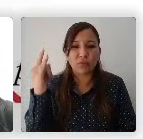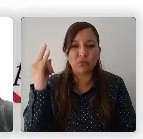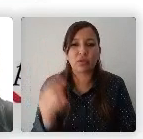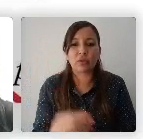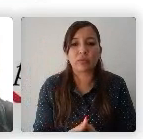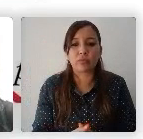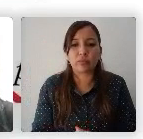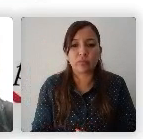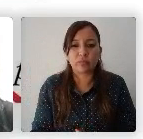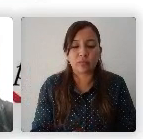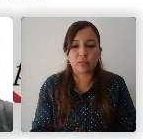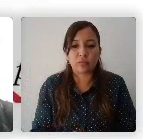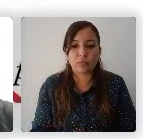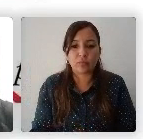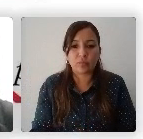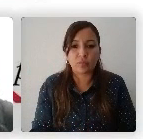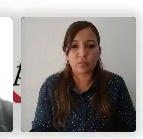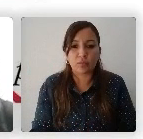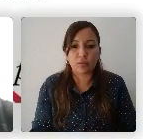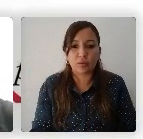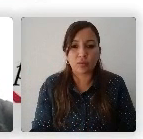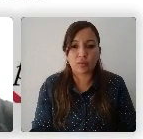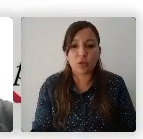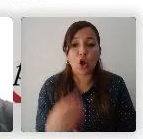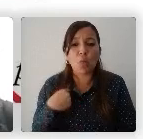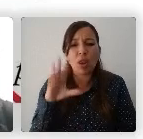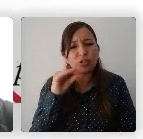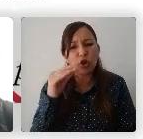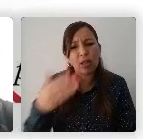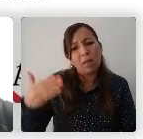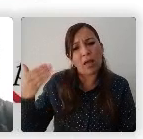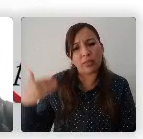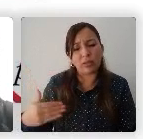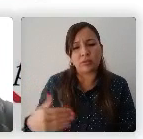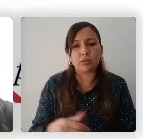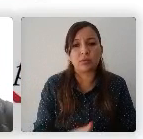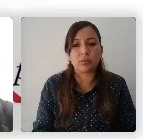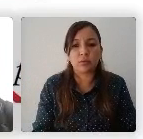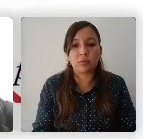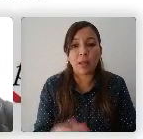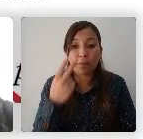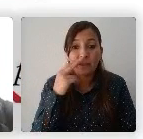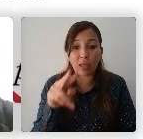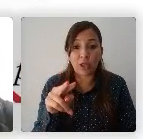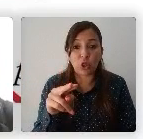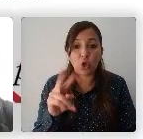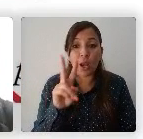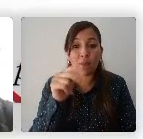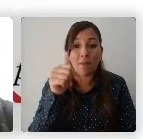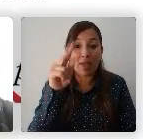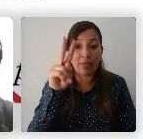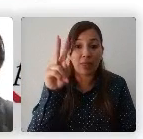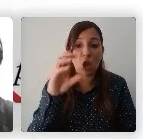por el problema que tengo. Como mencionaba, dentro de este destino que es el Valle del Colca, tenemos